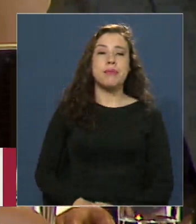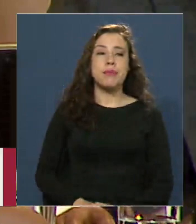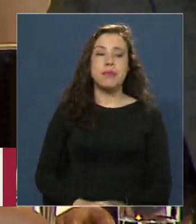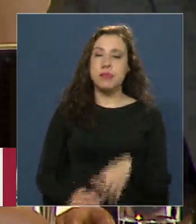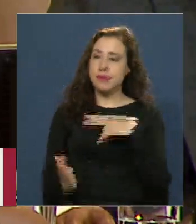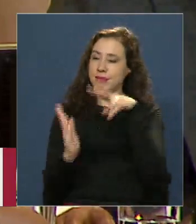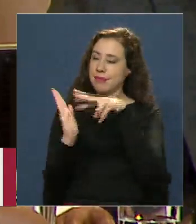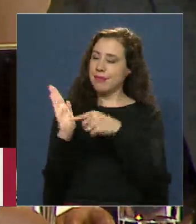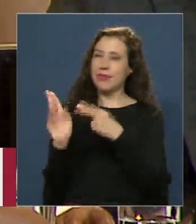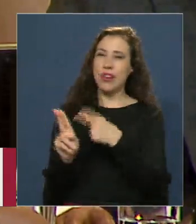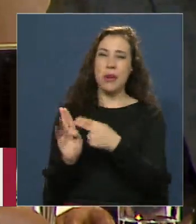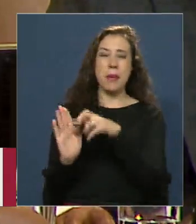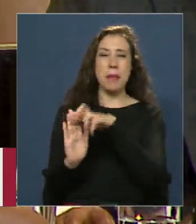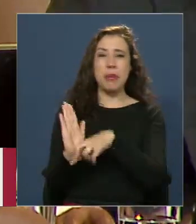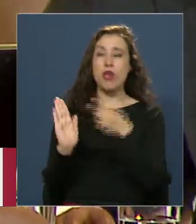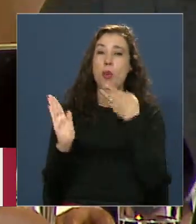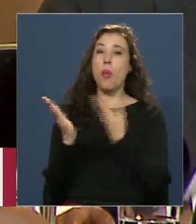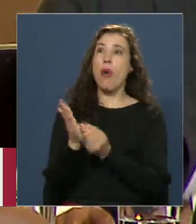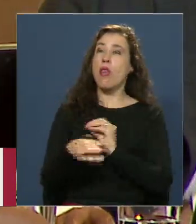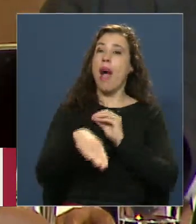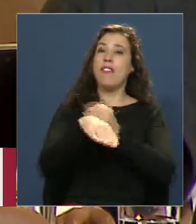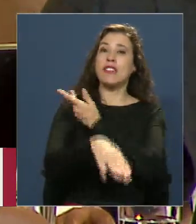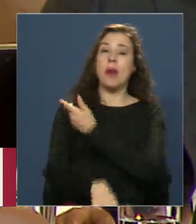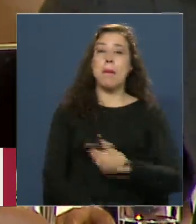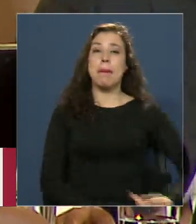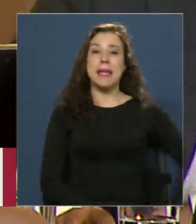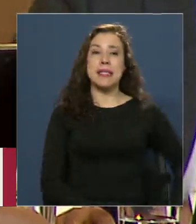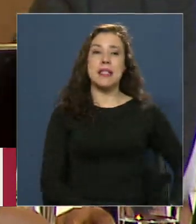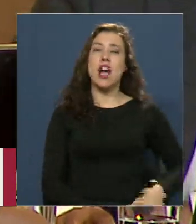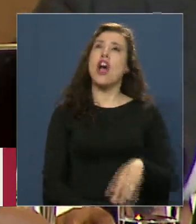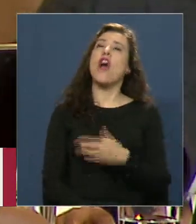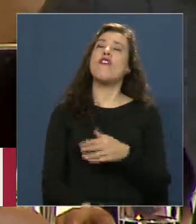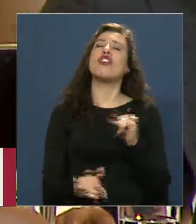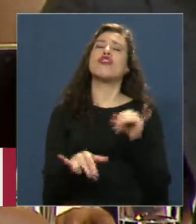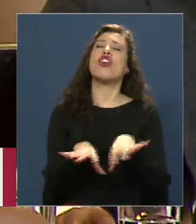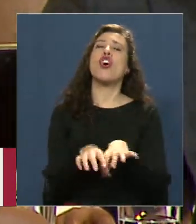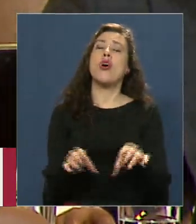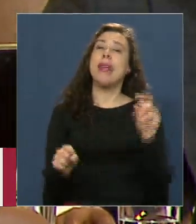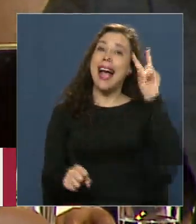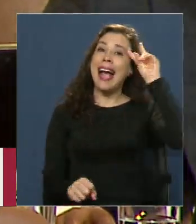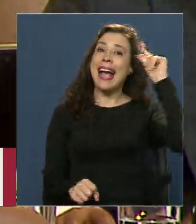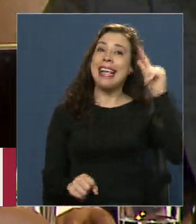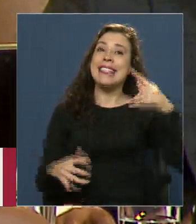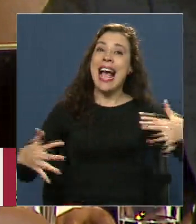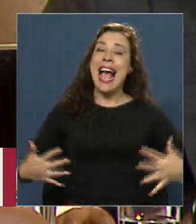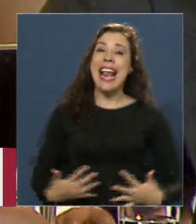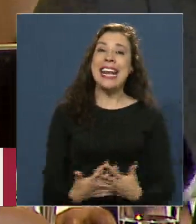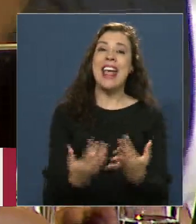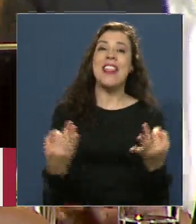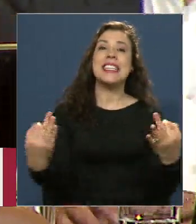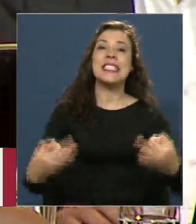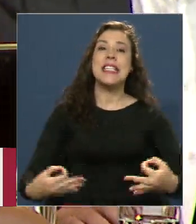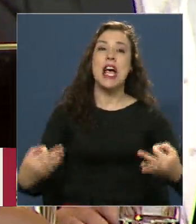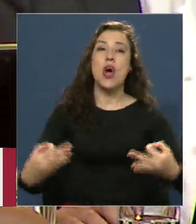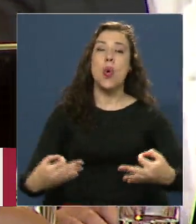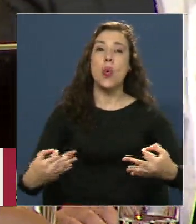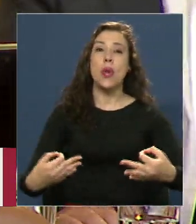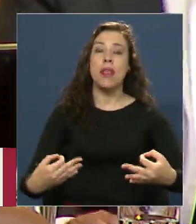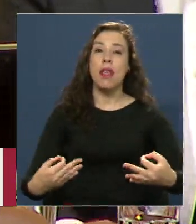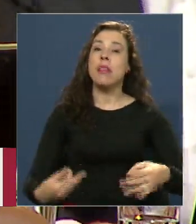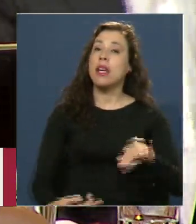el título de este proyecto, cuando fue anunciado por el presidente, el gobierno se comprometía a la creación de una red de seguridad